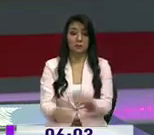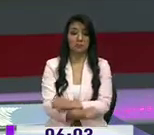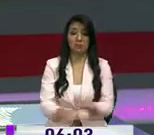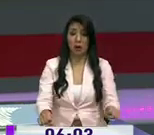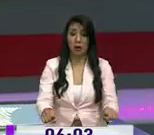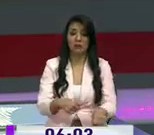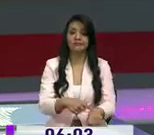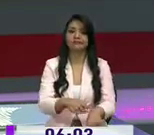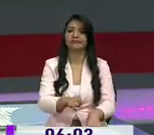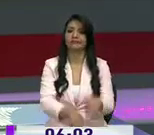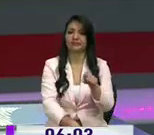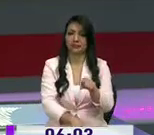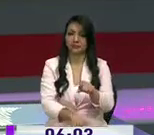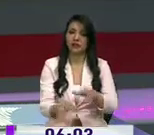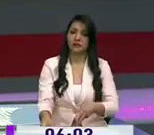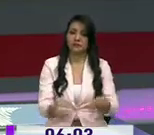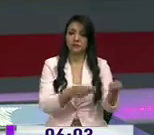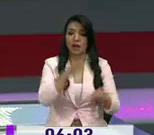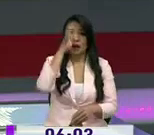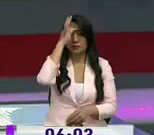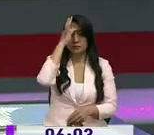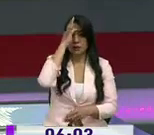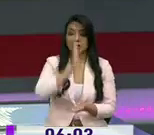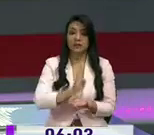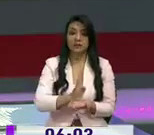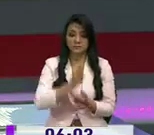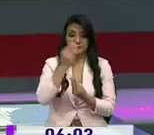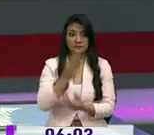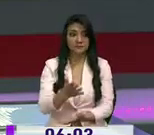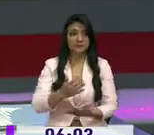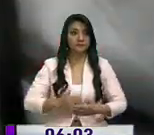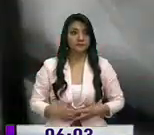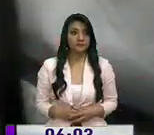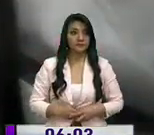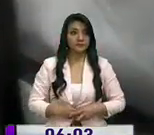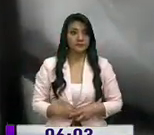hombre herido fue trasladado hasta el hospital de Elías. Le contamos.